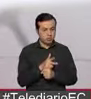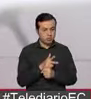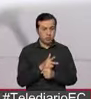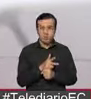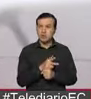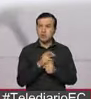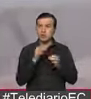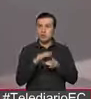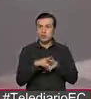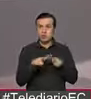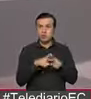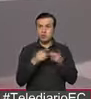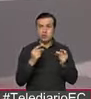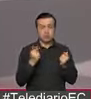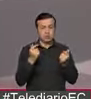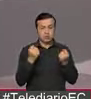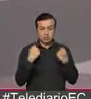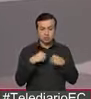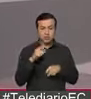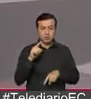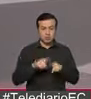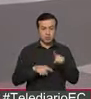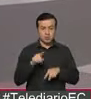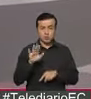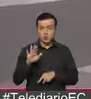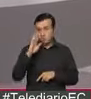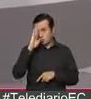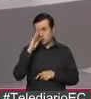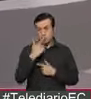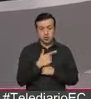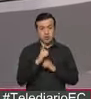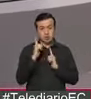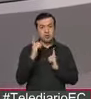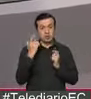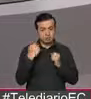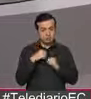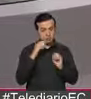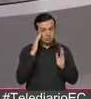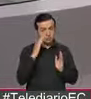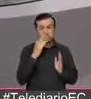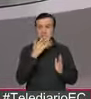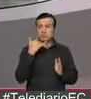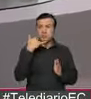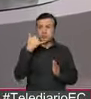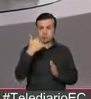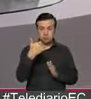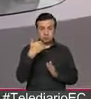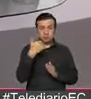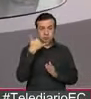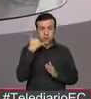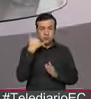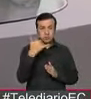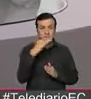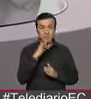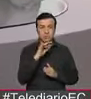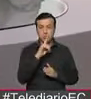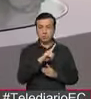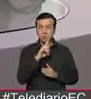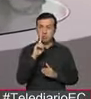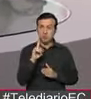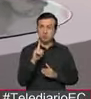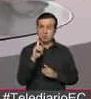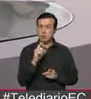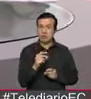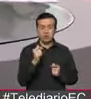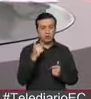en ese momento había que reaccionar y el compañero lo hizo y luego comunicarse con él en 1911 para